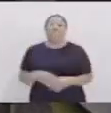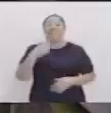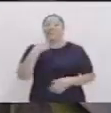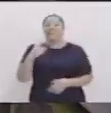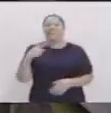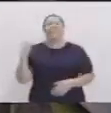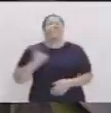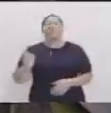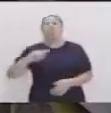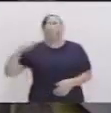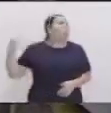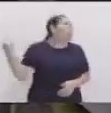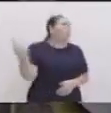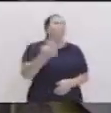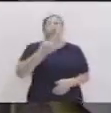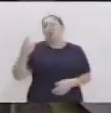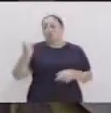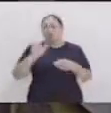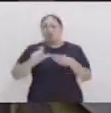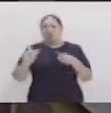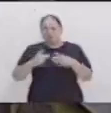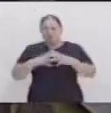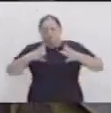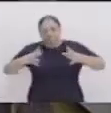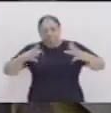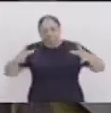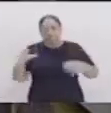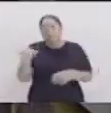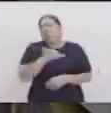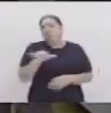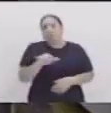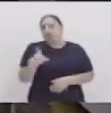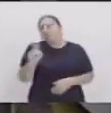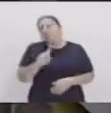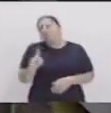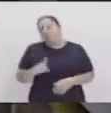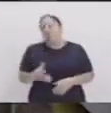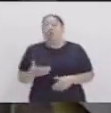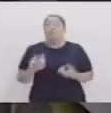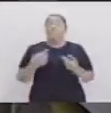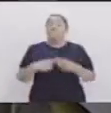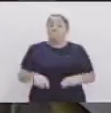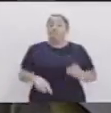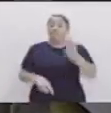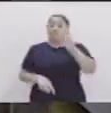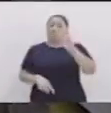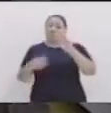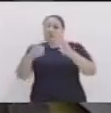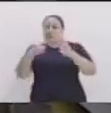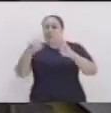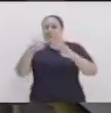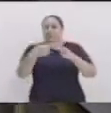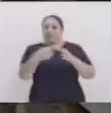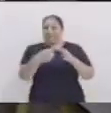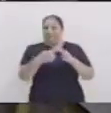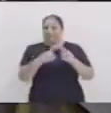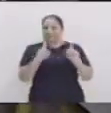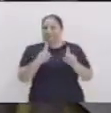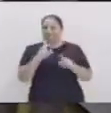los objetos van a aumentar sus dimensiones de igual manera. Nosotros tenemos tres tipos de dilataciones